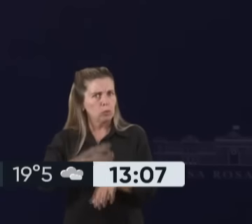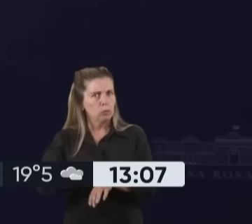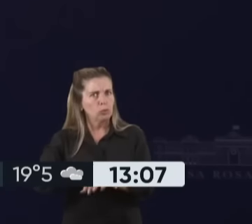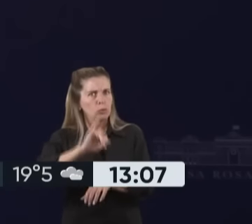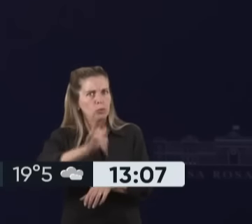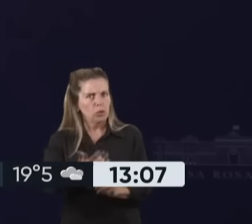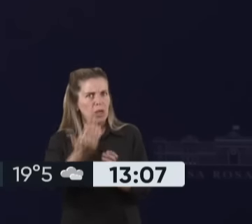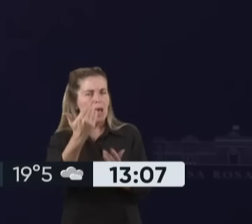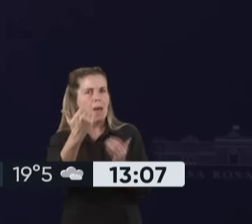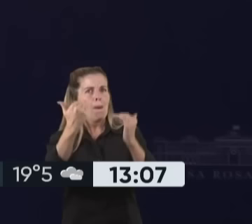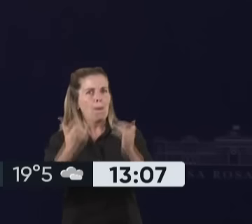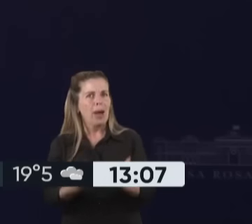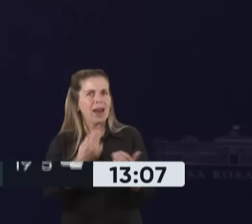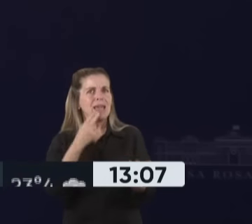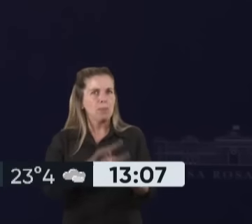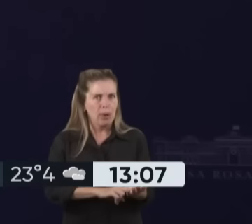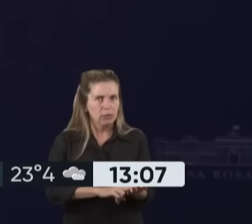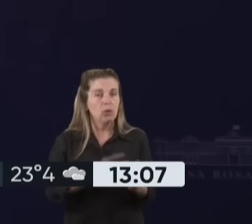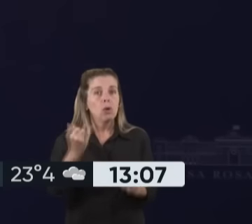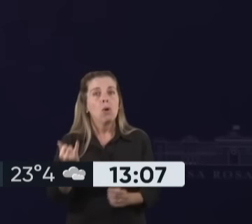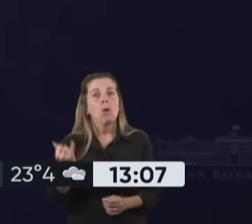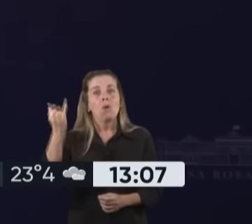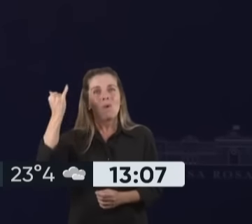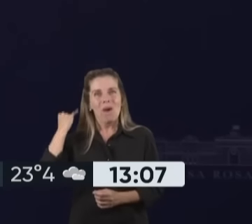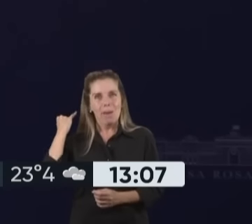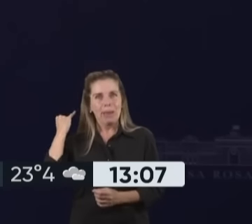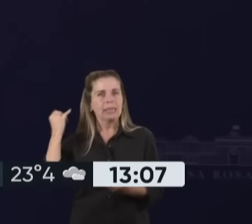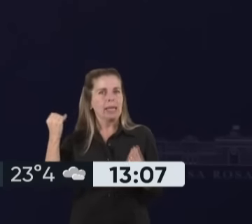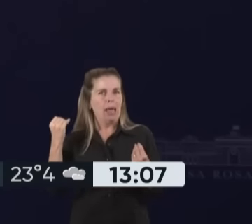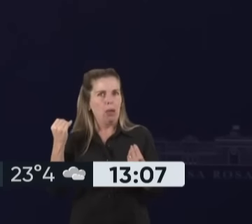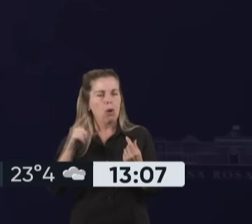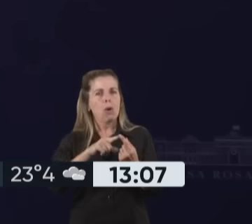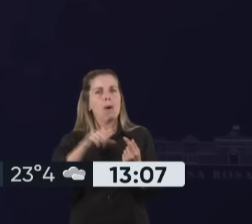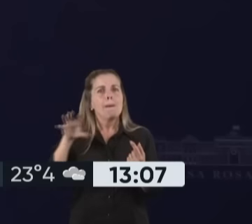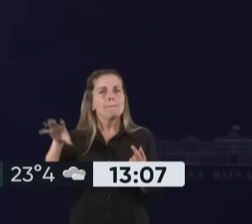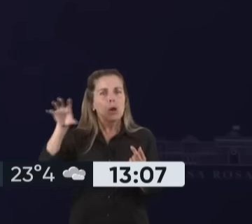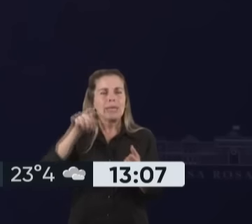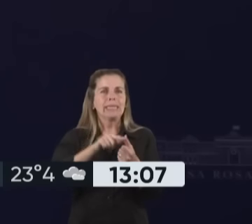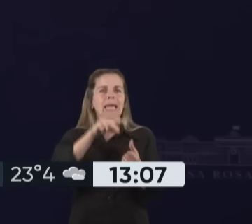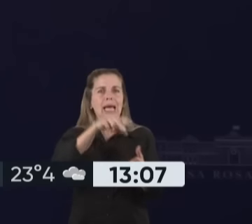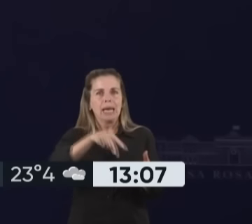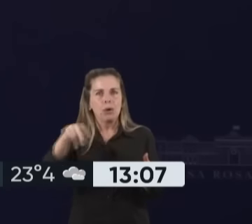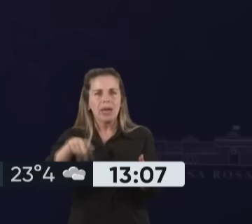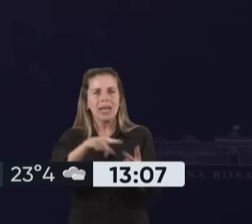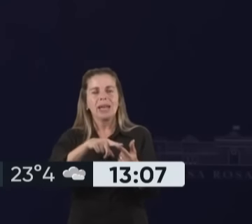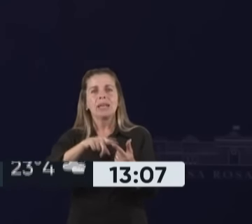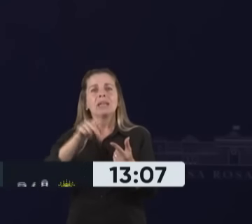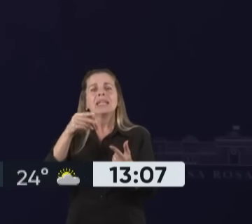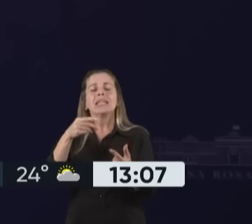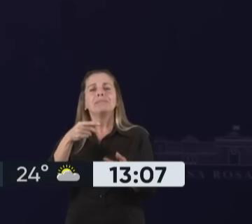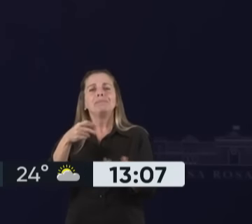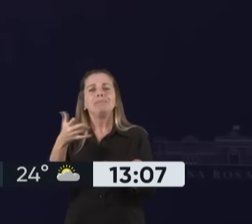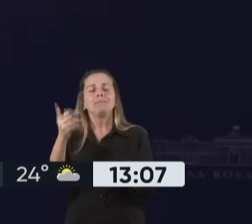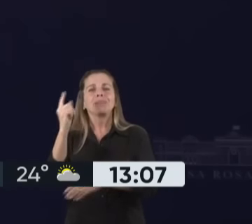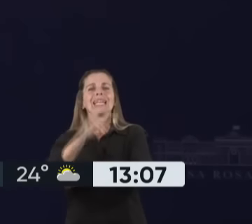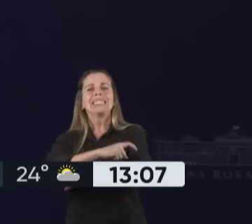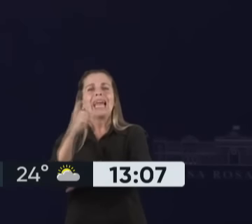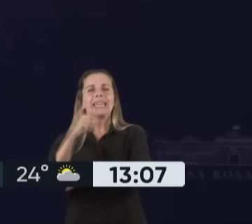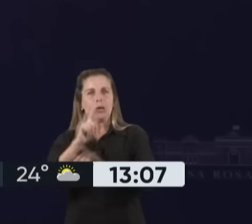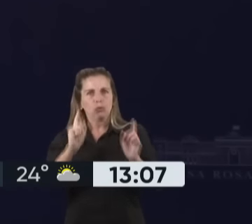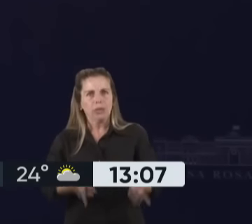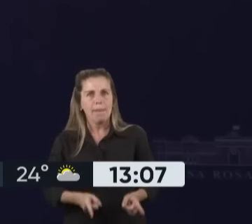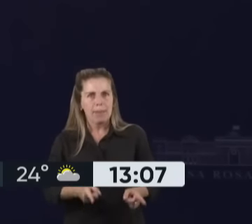y alícuotas, y el jueves pasado se profundizó este camino con las provincias de Neuquén y Santa Cruz. También se quitaron las retenciones